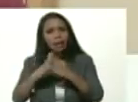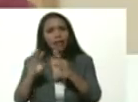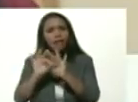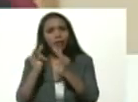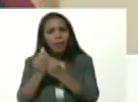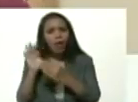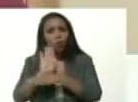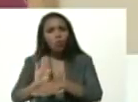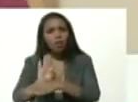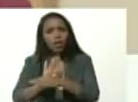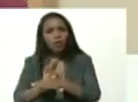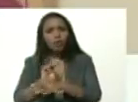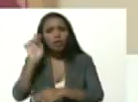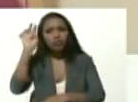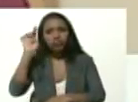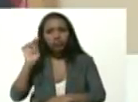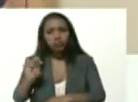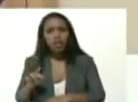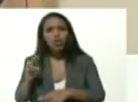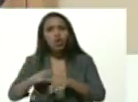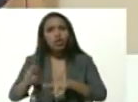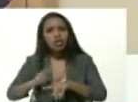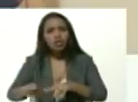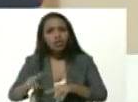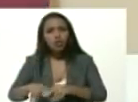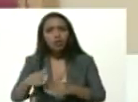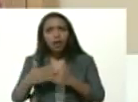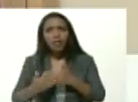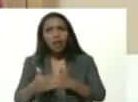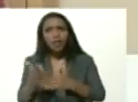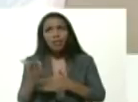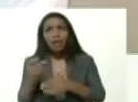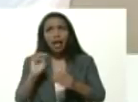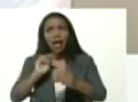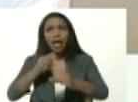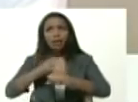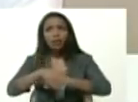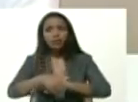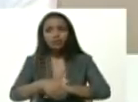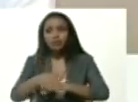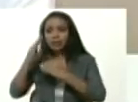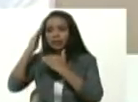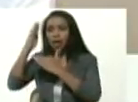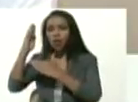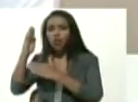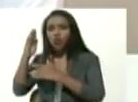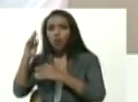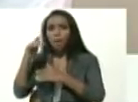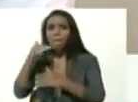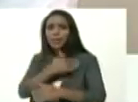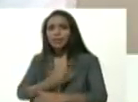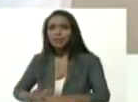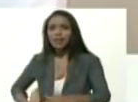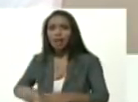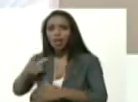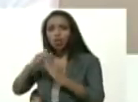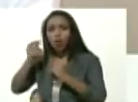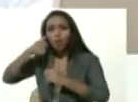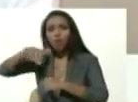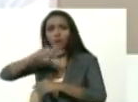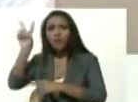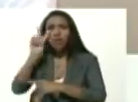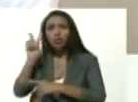del cuidado, de las rutinas diarias, de los niños. Adelante, Héctor. Saludo, presidente. Un abrazo para usted, para todo el pueblo de Venezuela, y